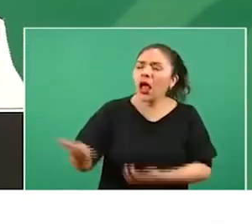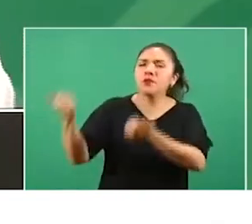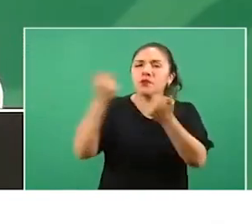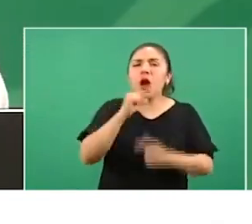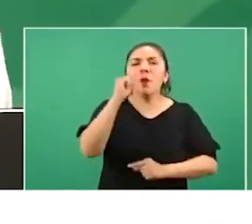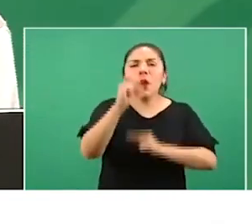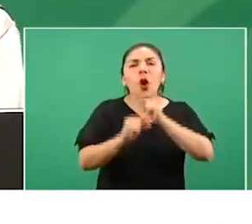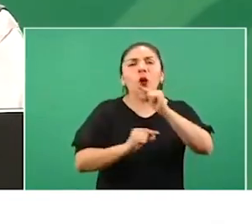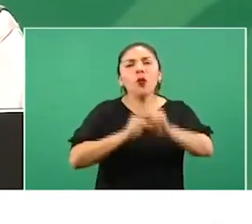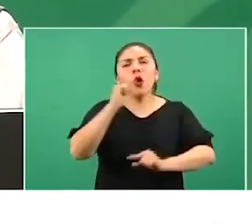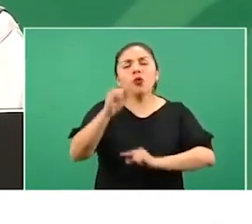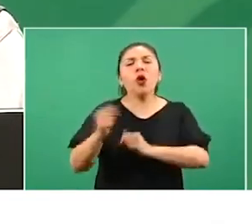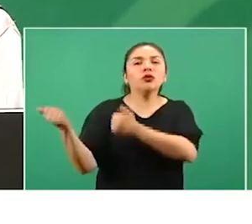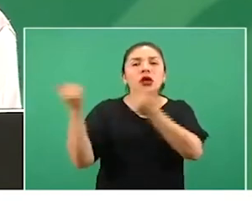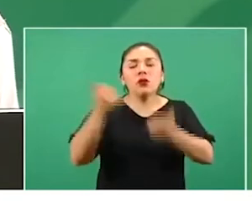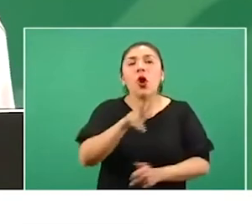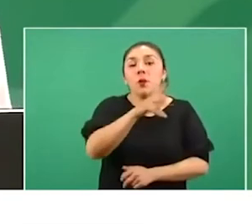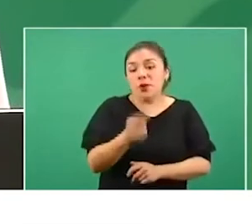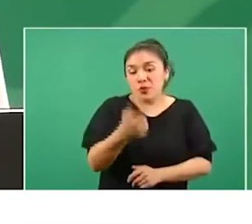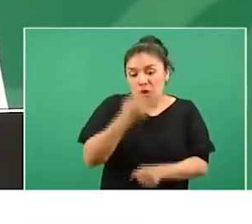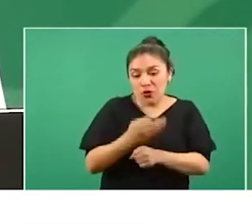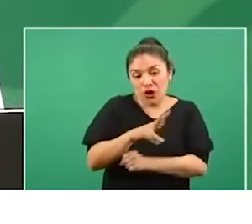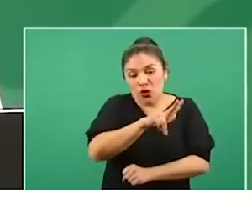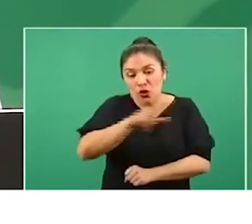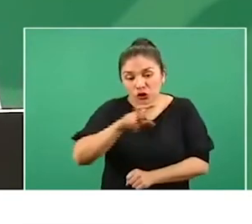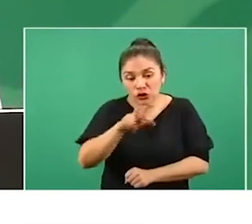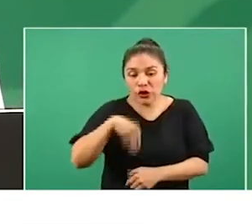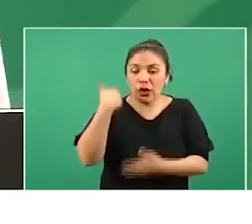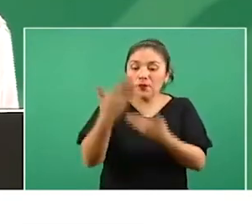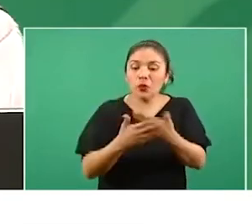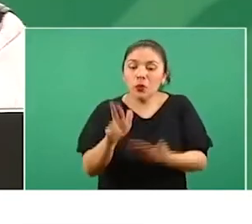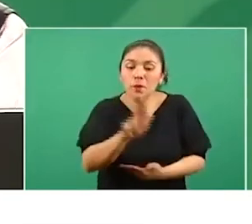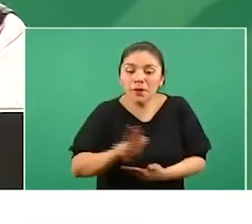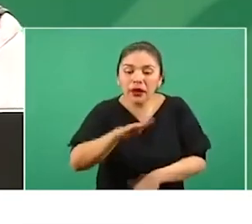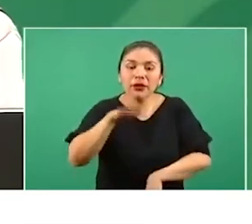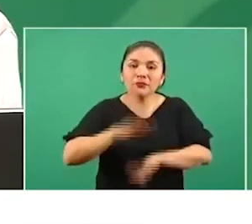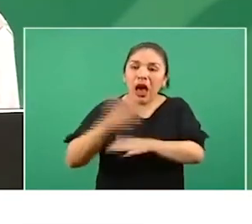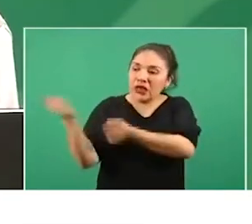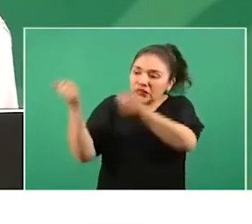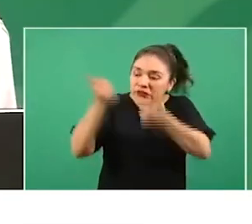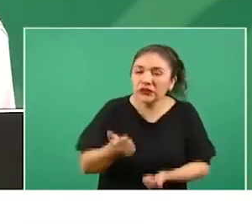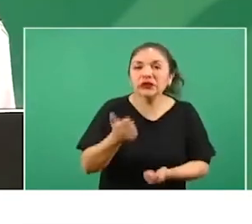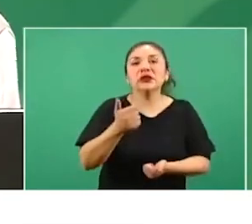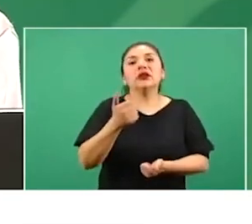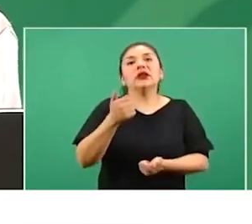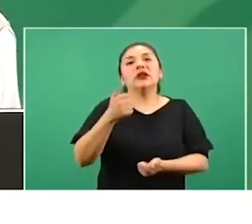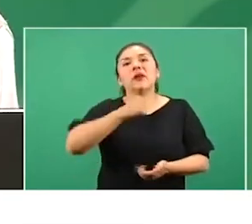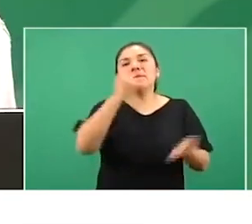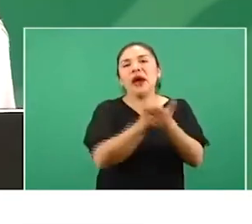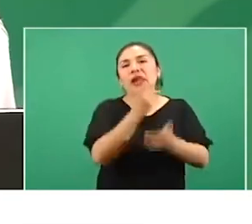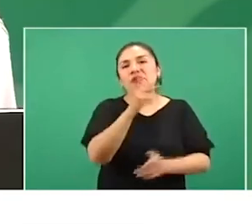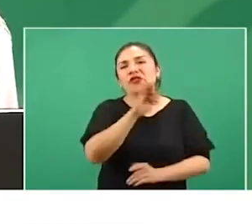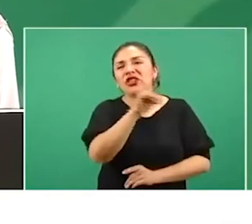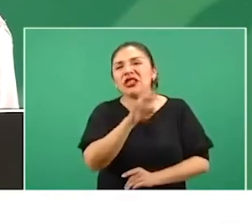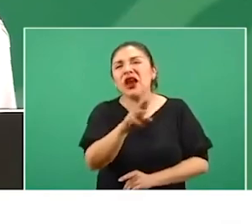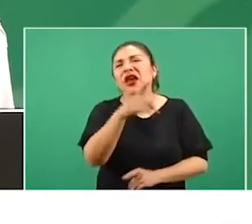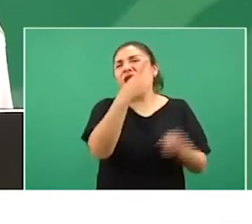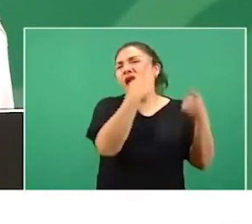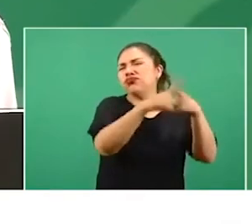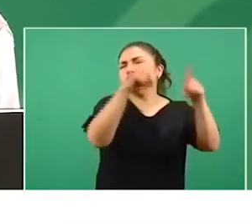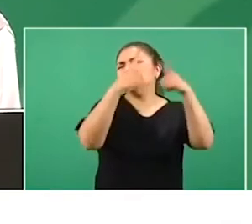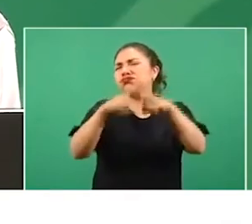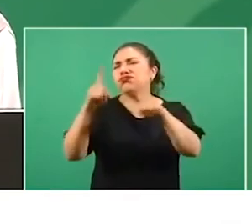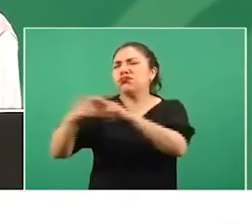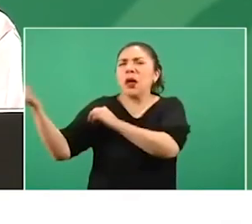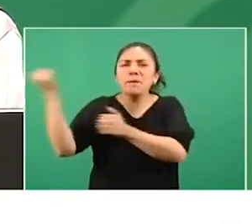muy entre comillas poco a poco, 800 y el martes, por ejemplo, llegan más de Pfizer y así sucesivamente